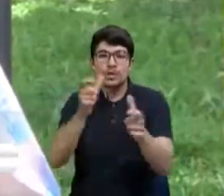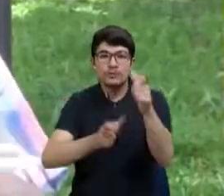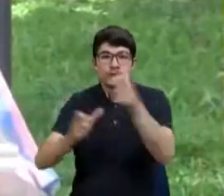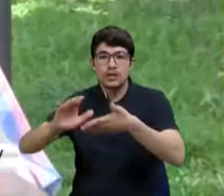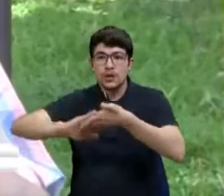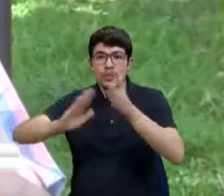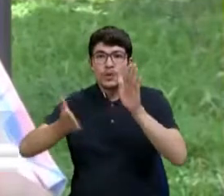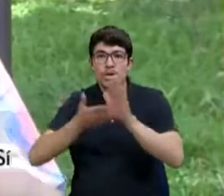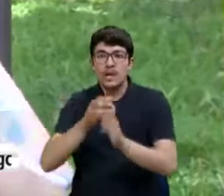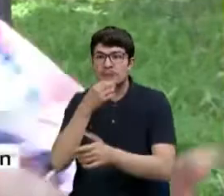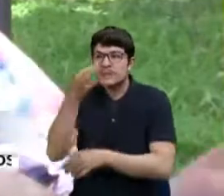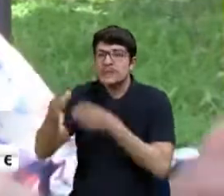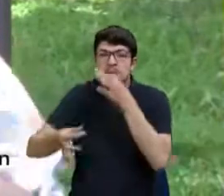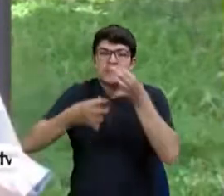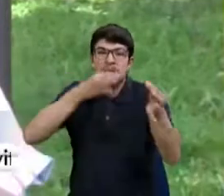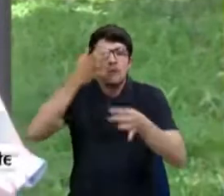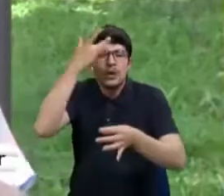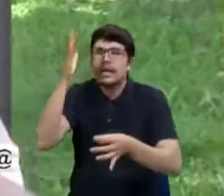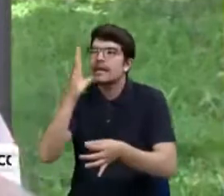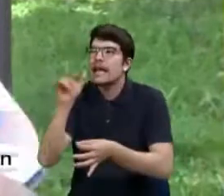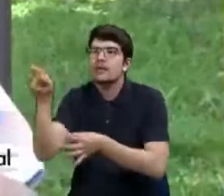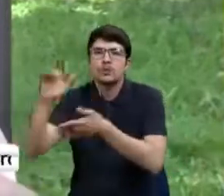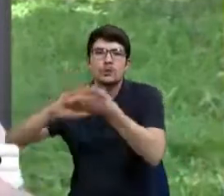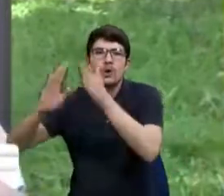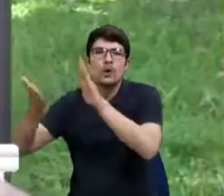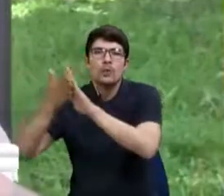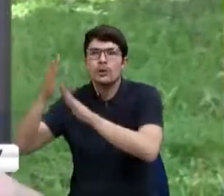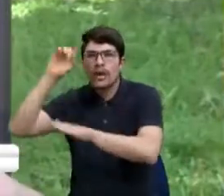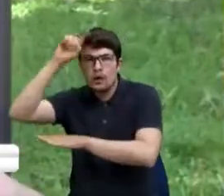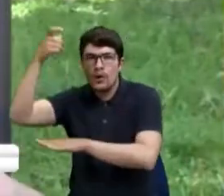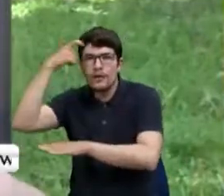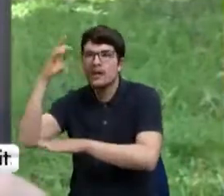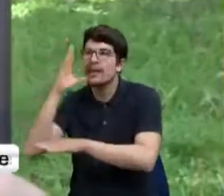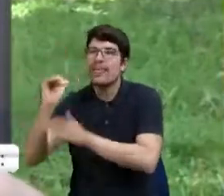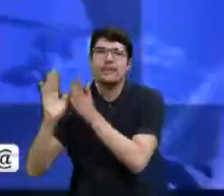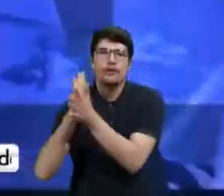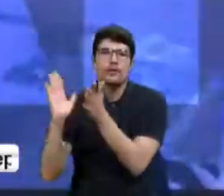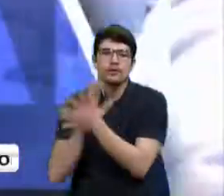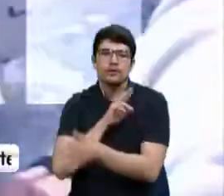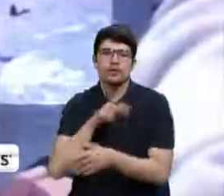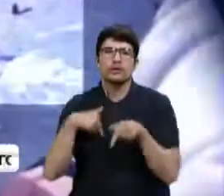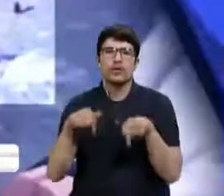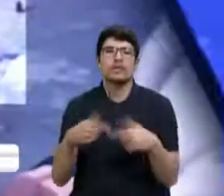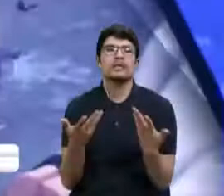se dan en torno a la comunidad porque no hay quien informe sobre la situación real de esa comunidad.